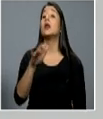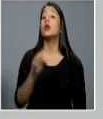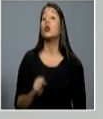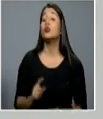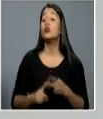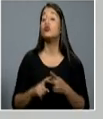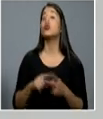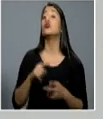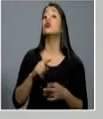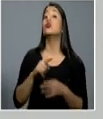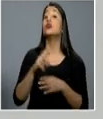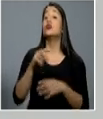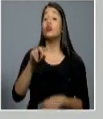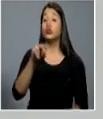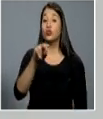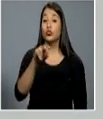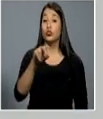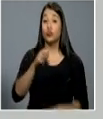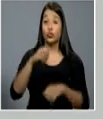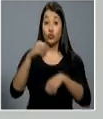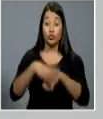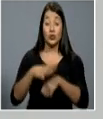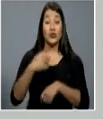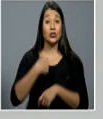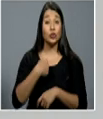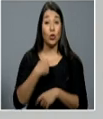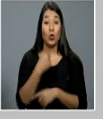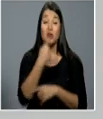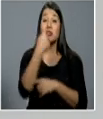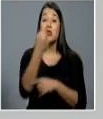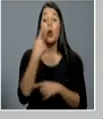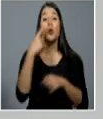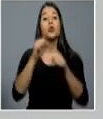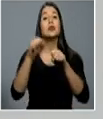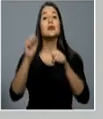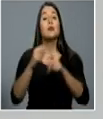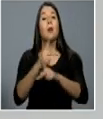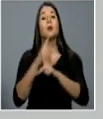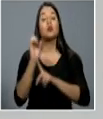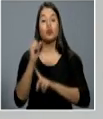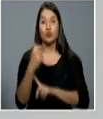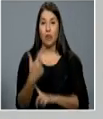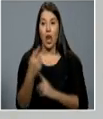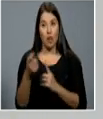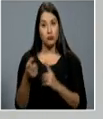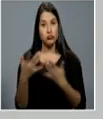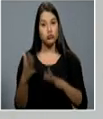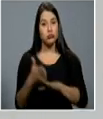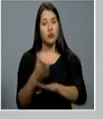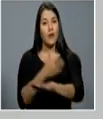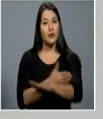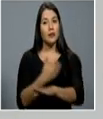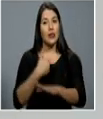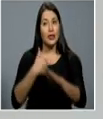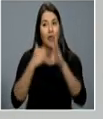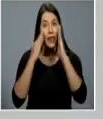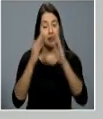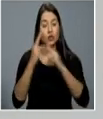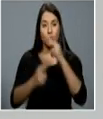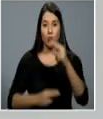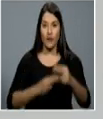tienen tasas muy bajas, yo lo atribuiría a los sistemas de protección social que son muy avanzados y tienen cobertura